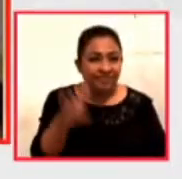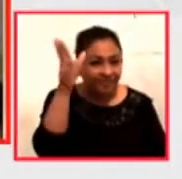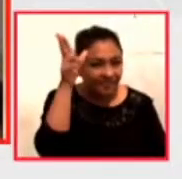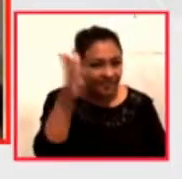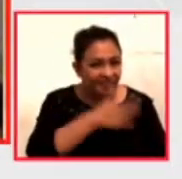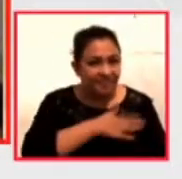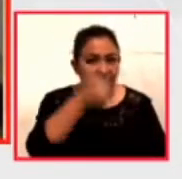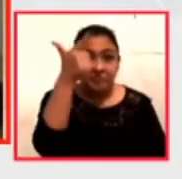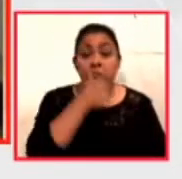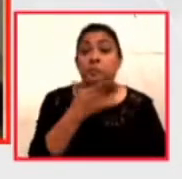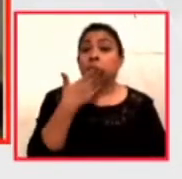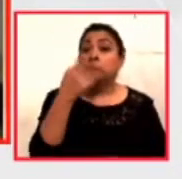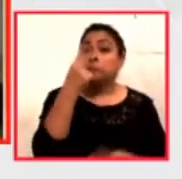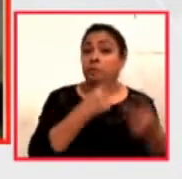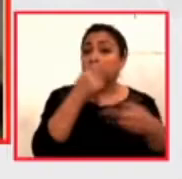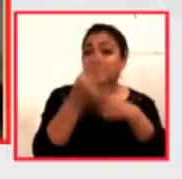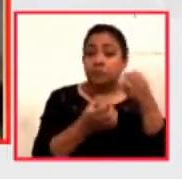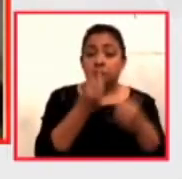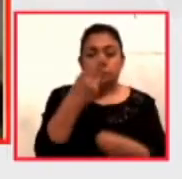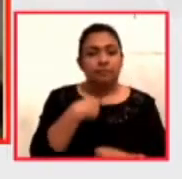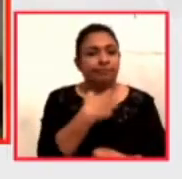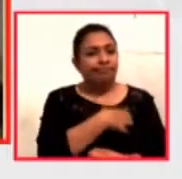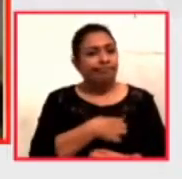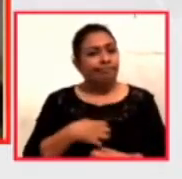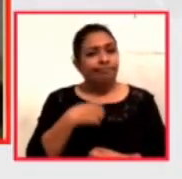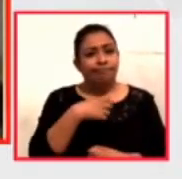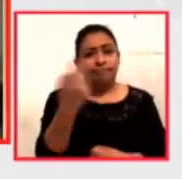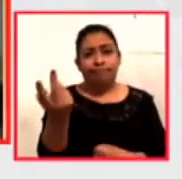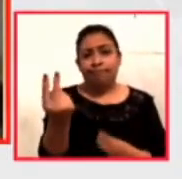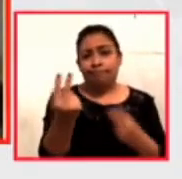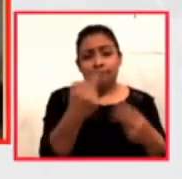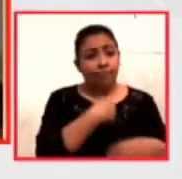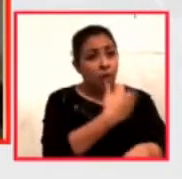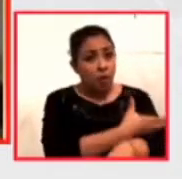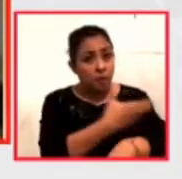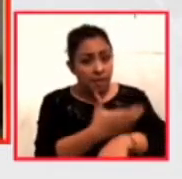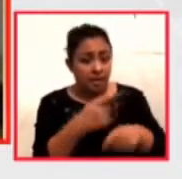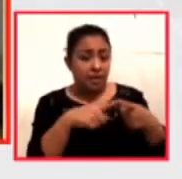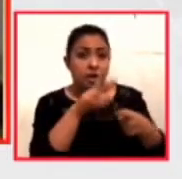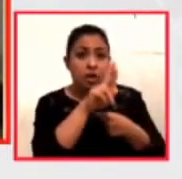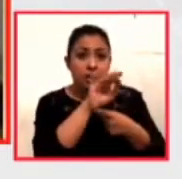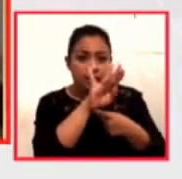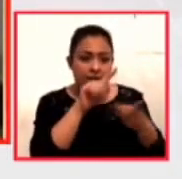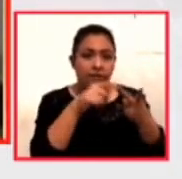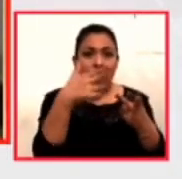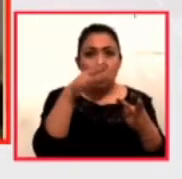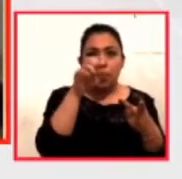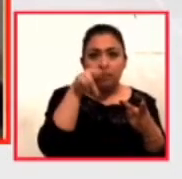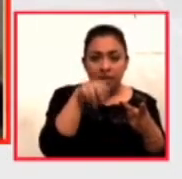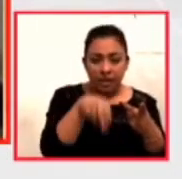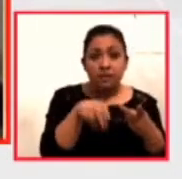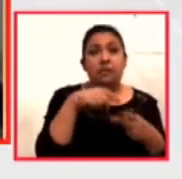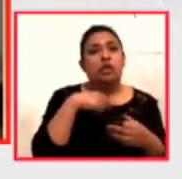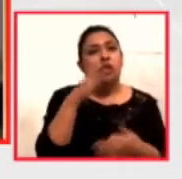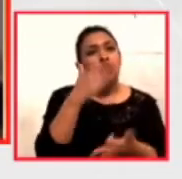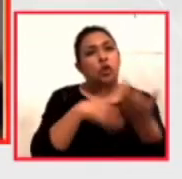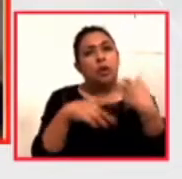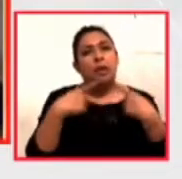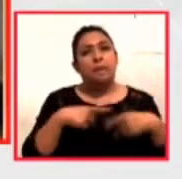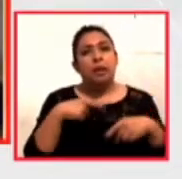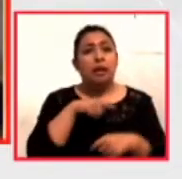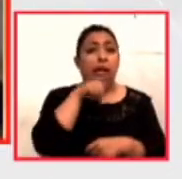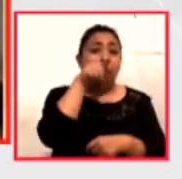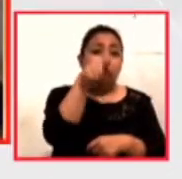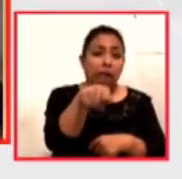tal? Muy buenas noches, bienvenidos a Noticias 22. Qué alegría estar con mis compañeros Rafa Huemanzin, a toda la gente que está allá,